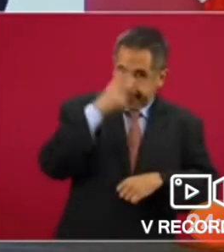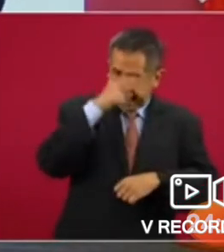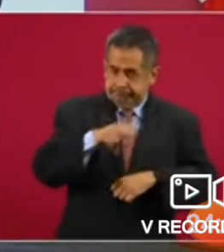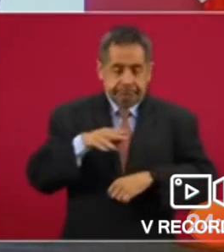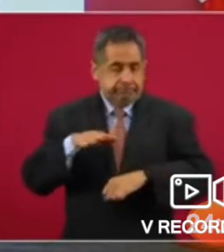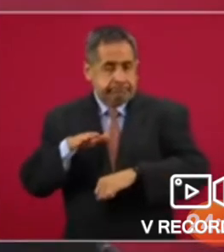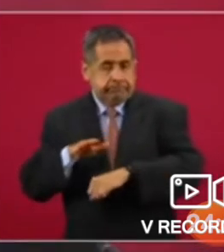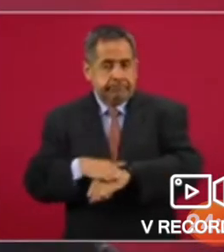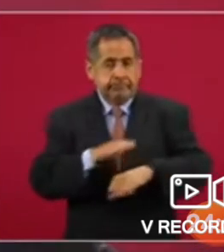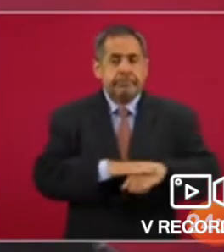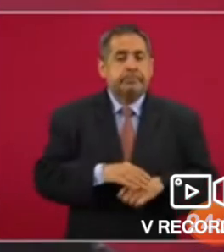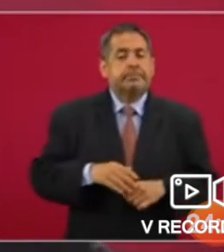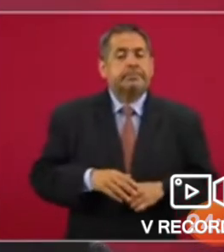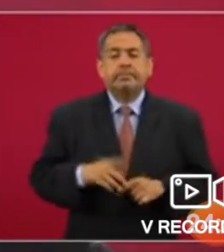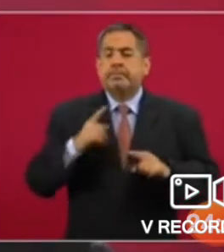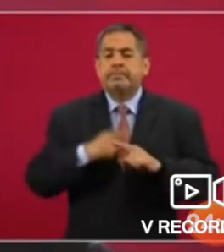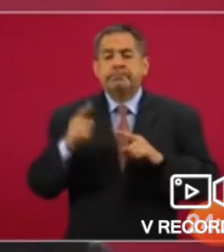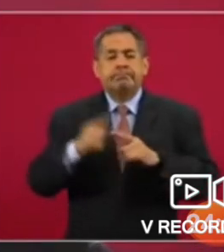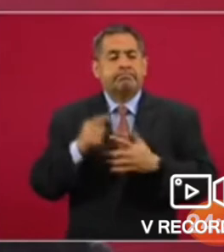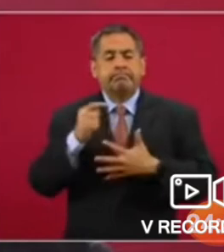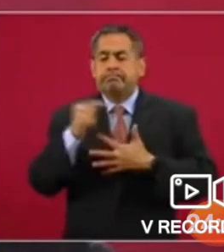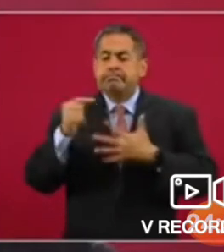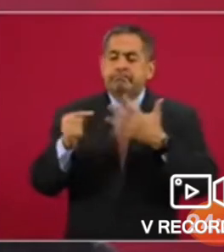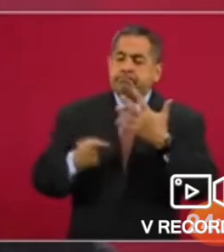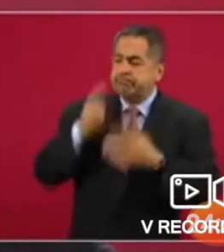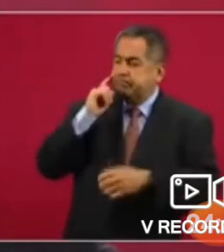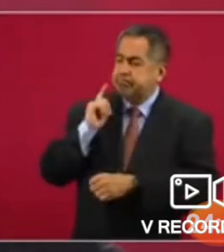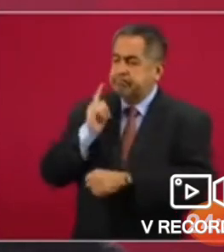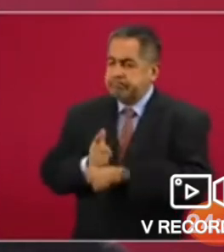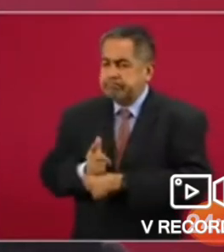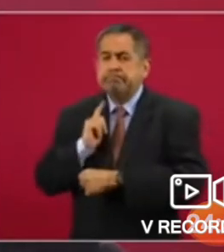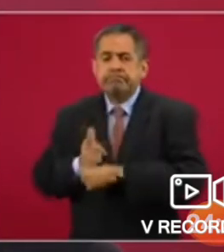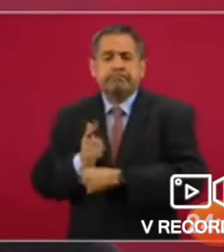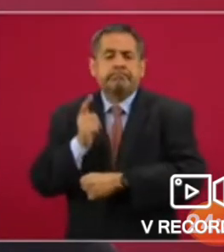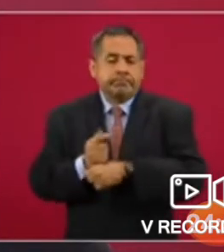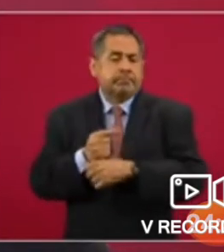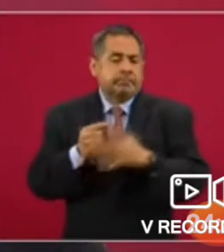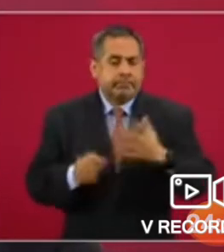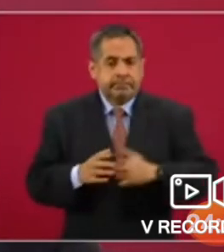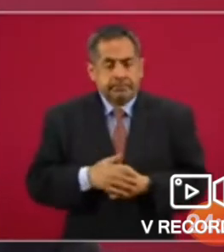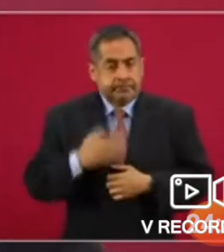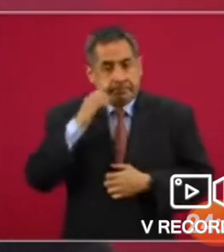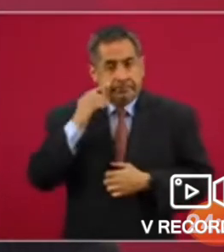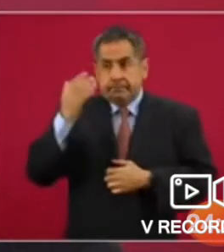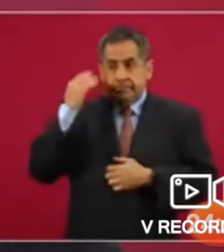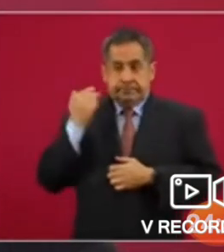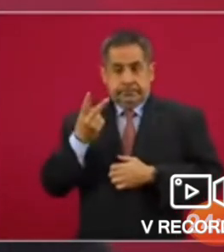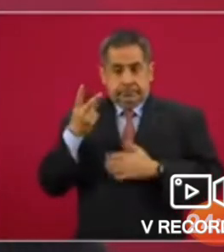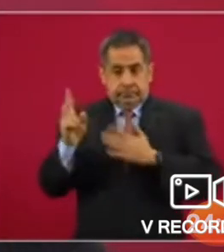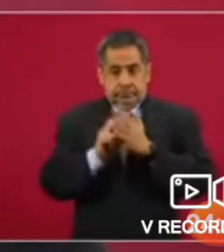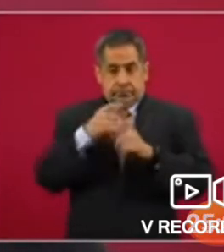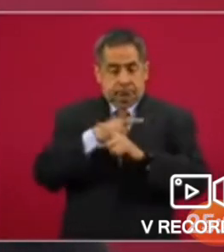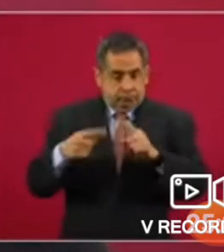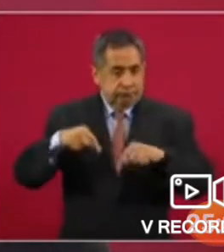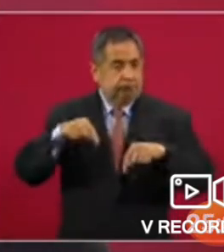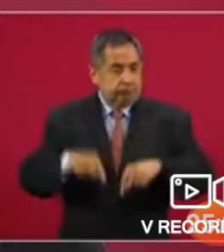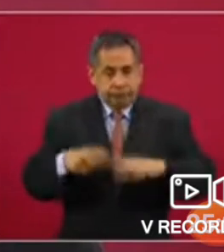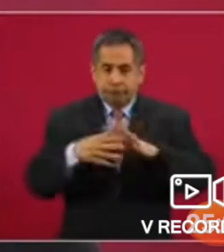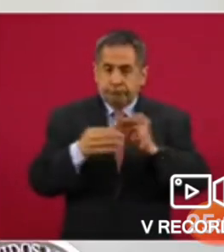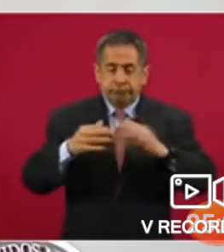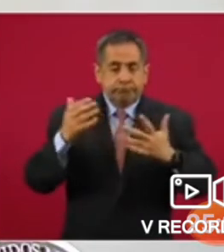que se utilicen los distintos recursos de diagnóstico, de detección. Y hace más de 2 meses y medio, y eso lo comentamos en